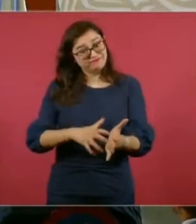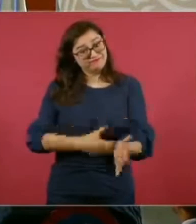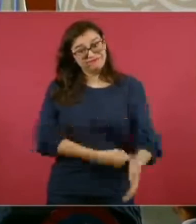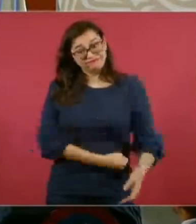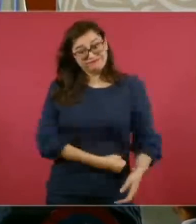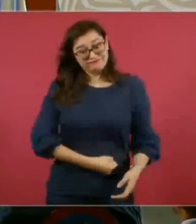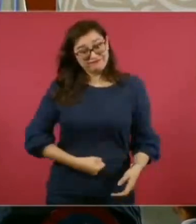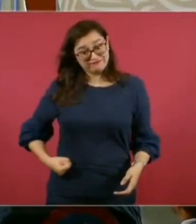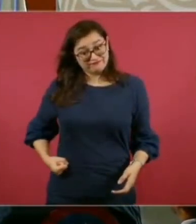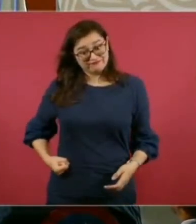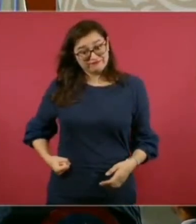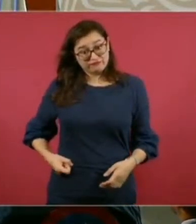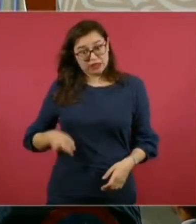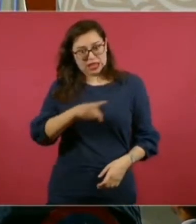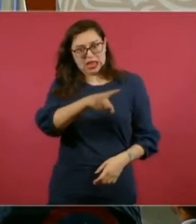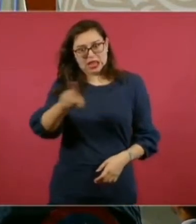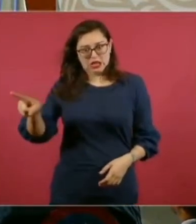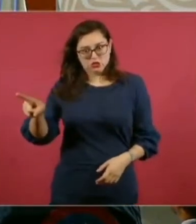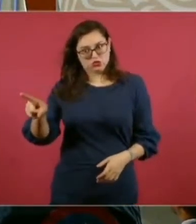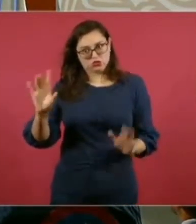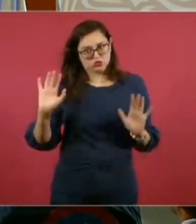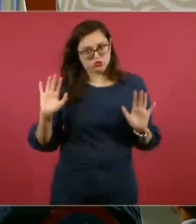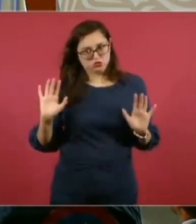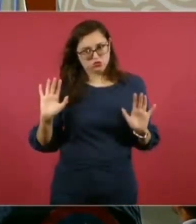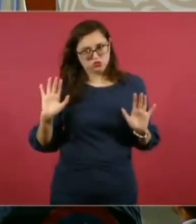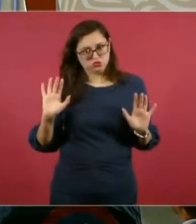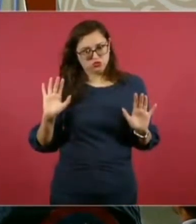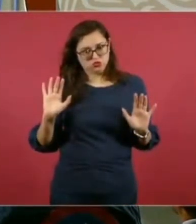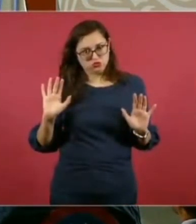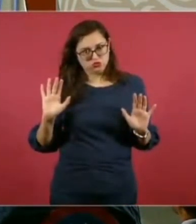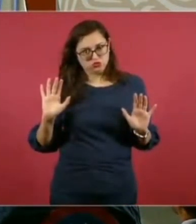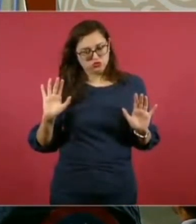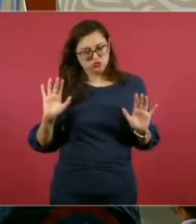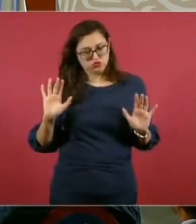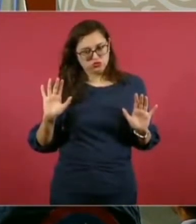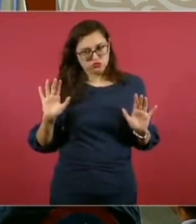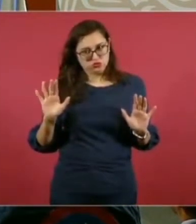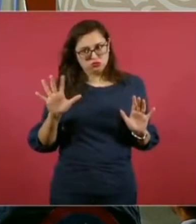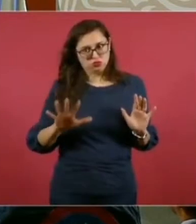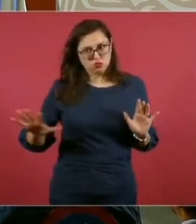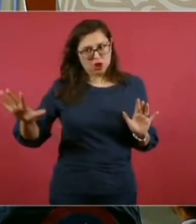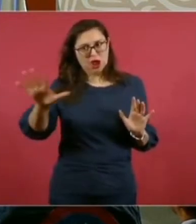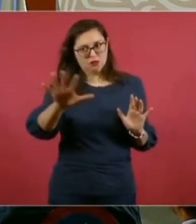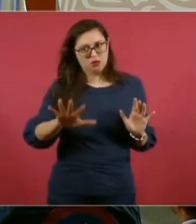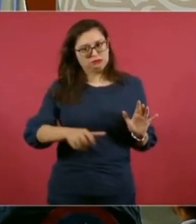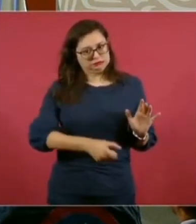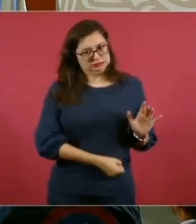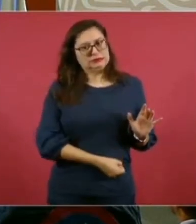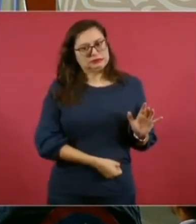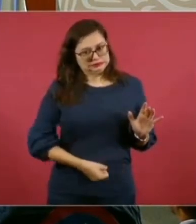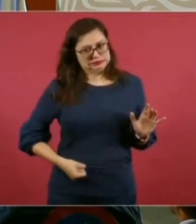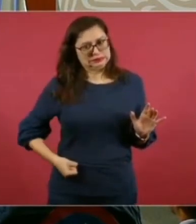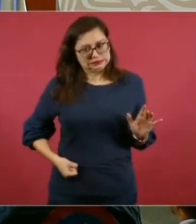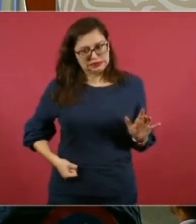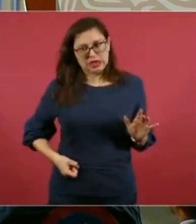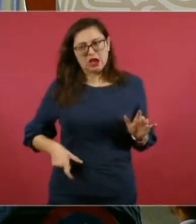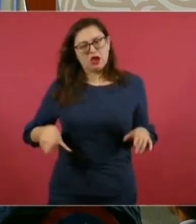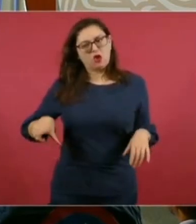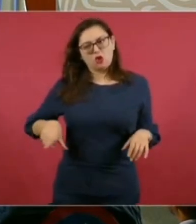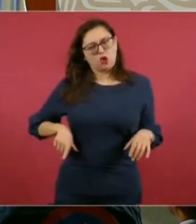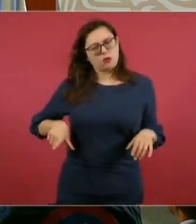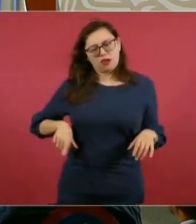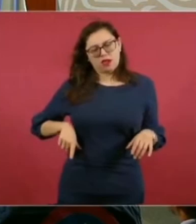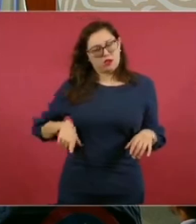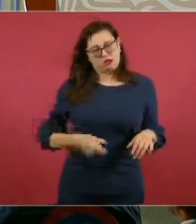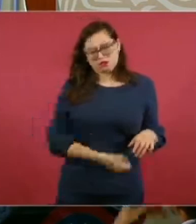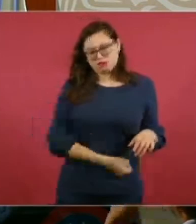Y siempre el que se ajustaba el cinturón o al que se le ajustaba el cinturón era al pueblo. El gobierno no se ajustaba